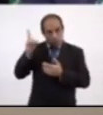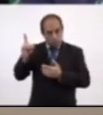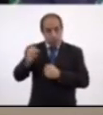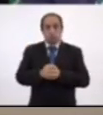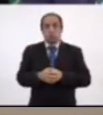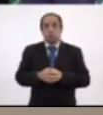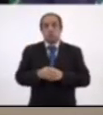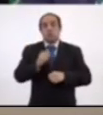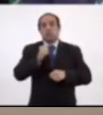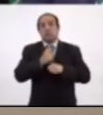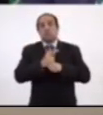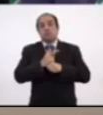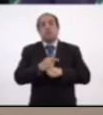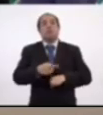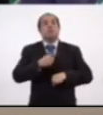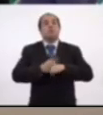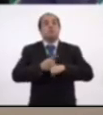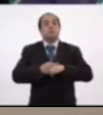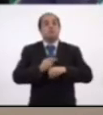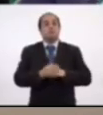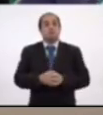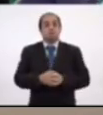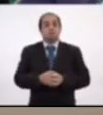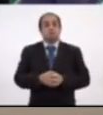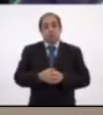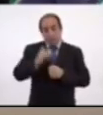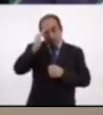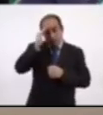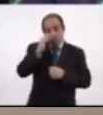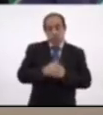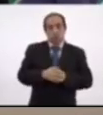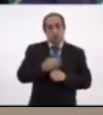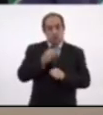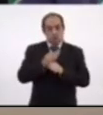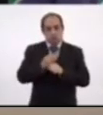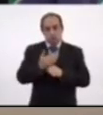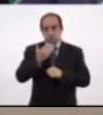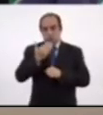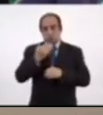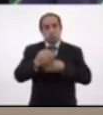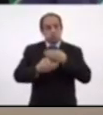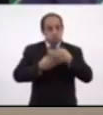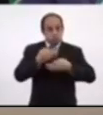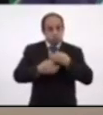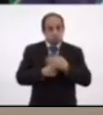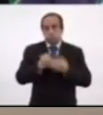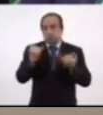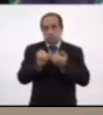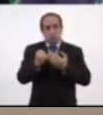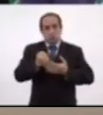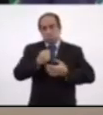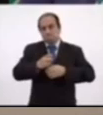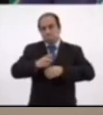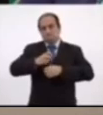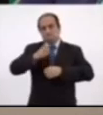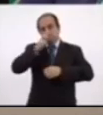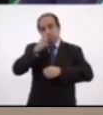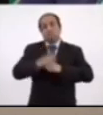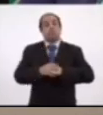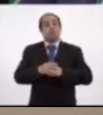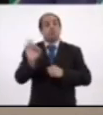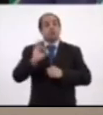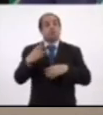de detección de enfermedades. Pues creemos que es un gran momento también para todos, igual de intenso quizá que la pandemia,